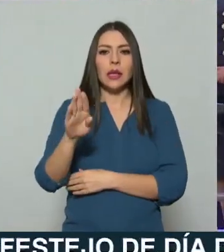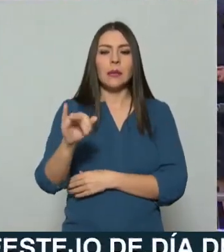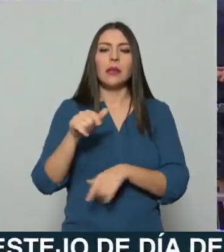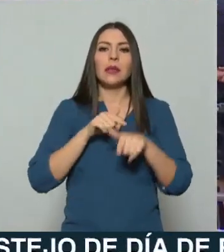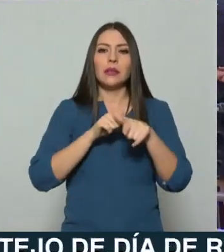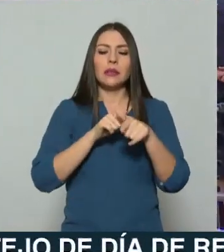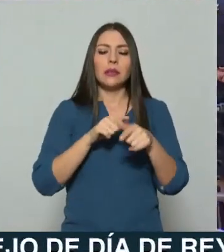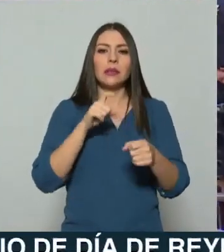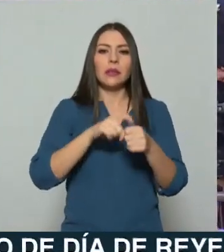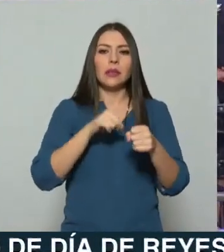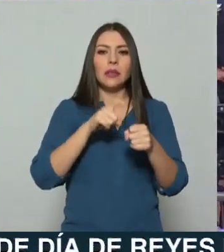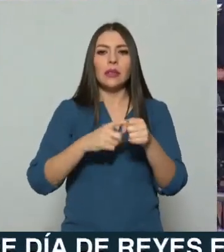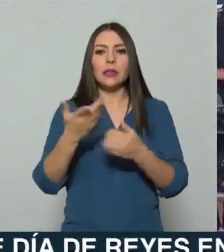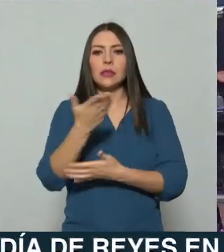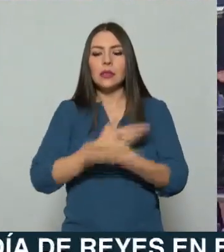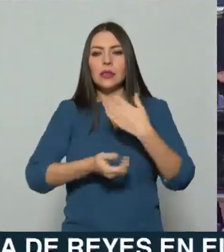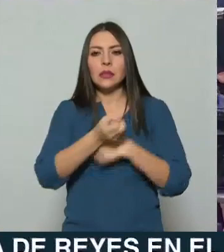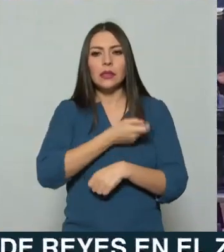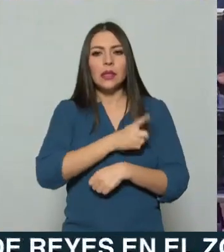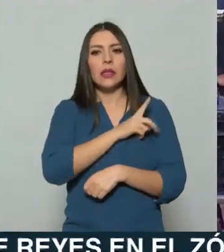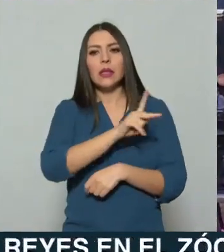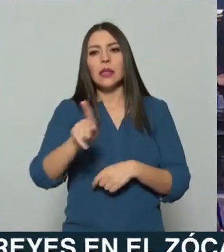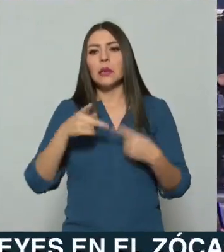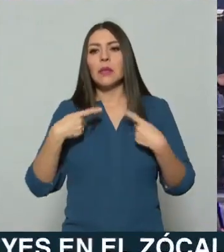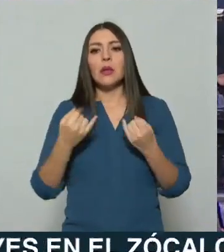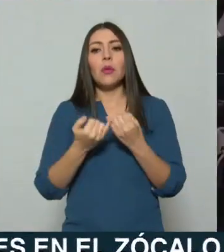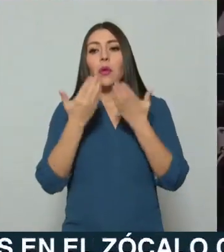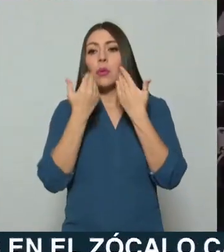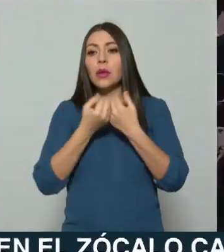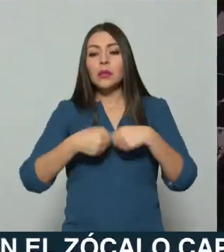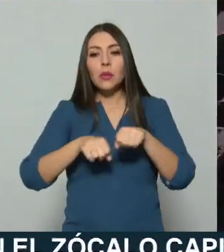derechohabientes como para la población abierta sin seguridad